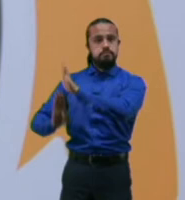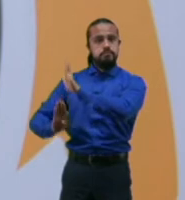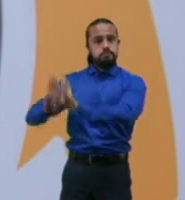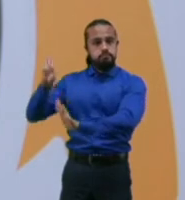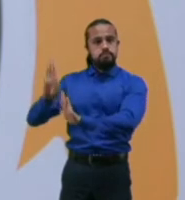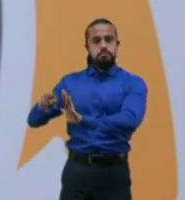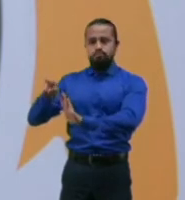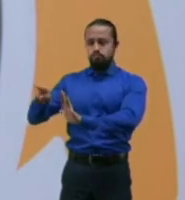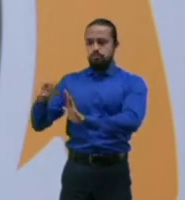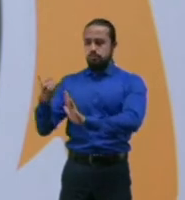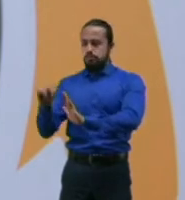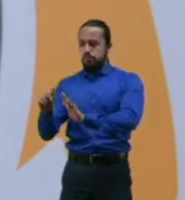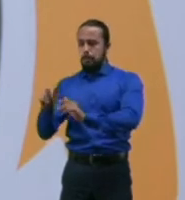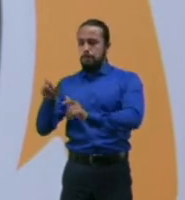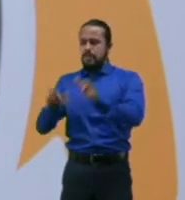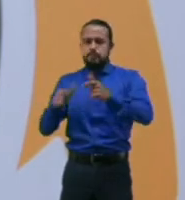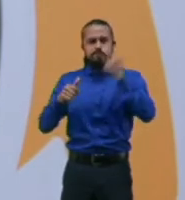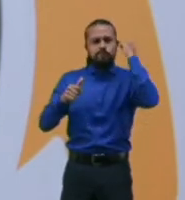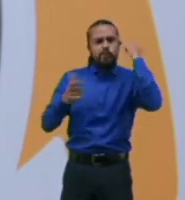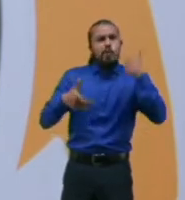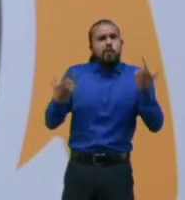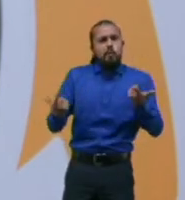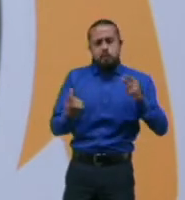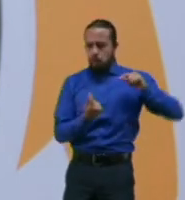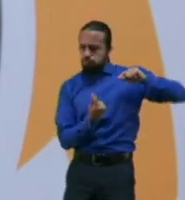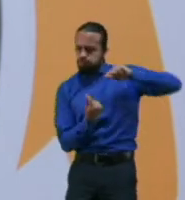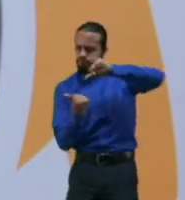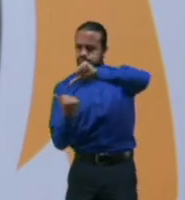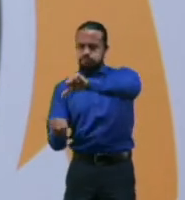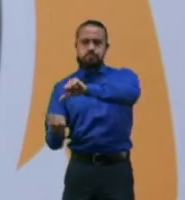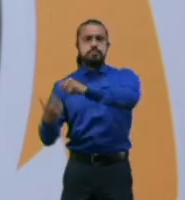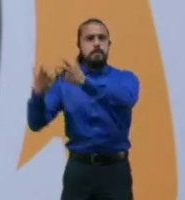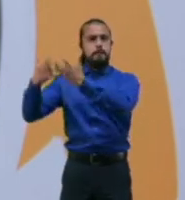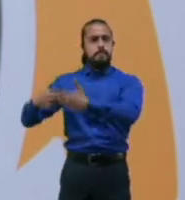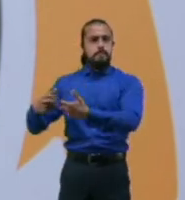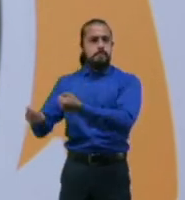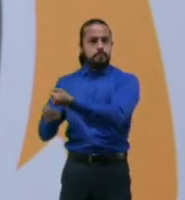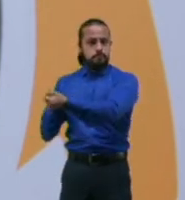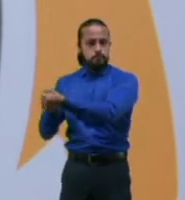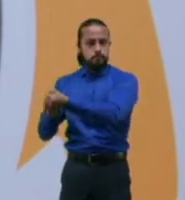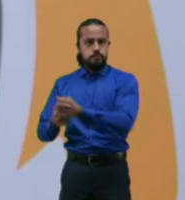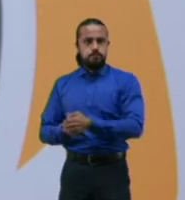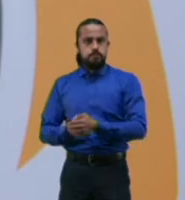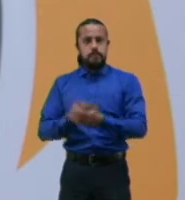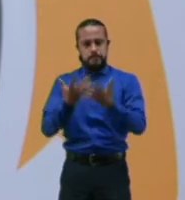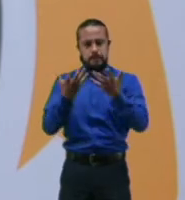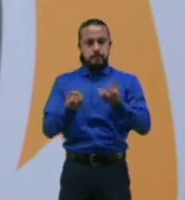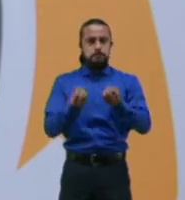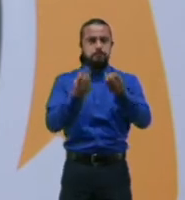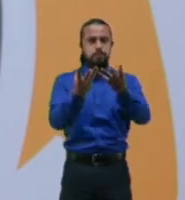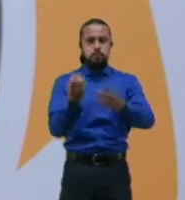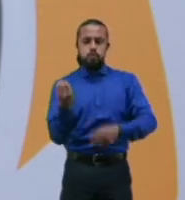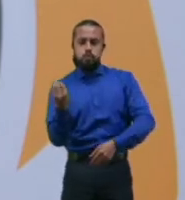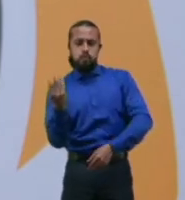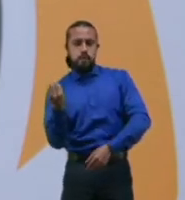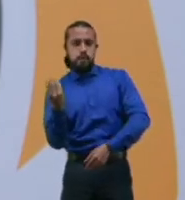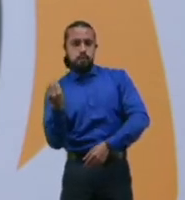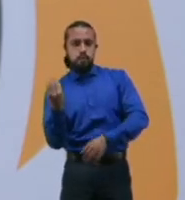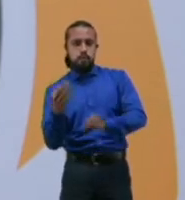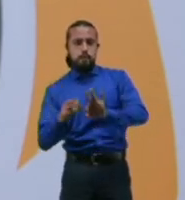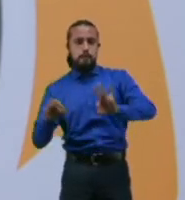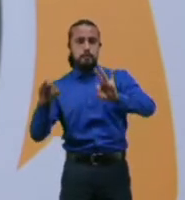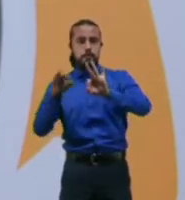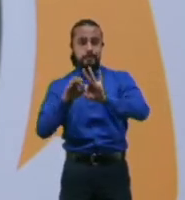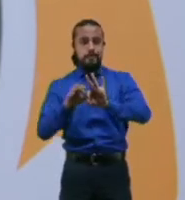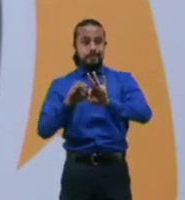nuestros emprendedores entonces quiero comenzar mencionando algunas cifras importantes sobre el sector sin techo en colombia